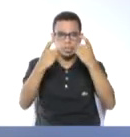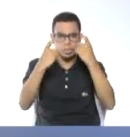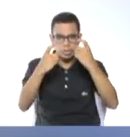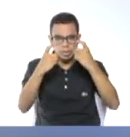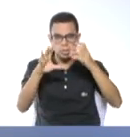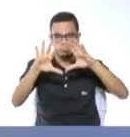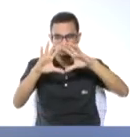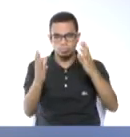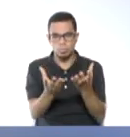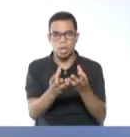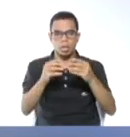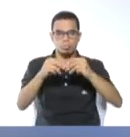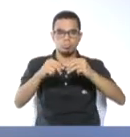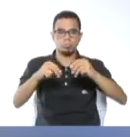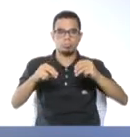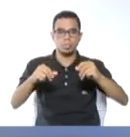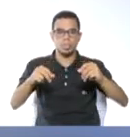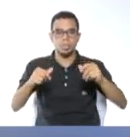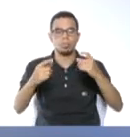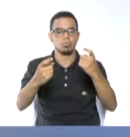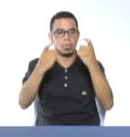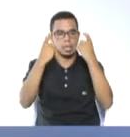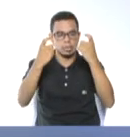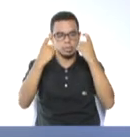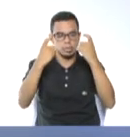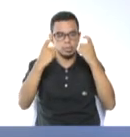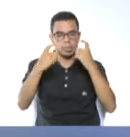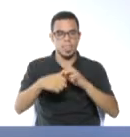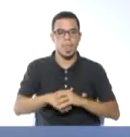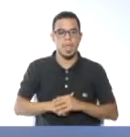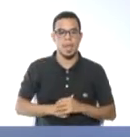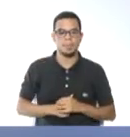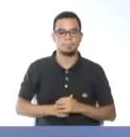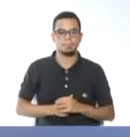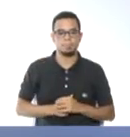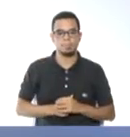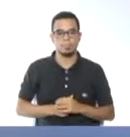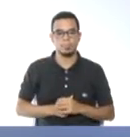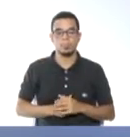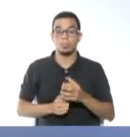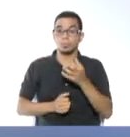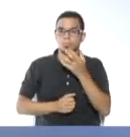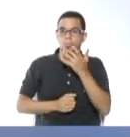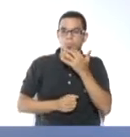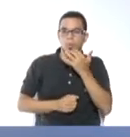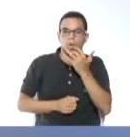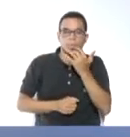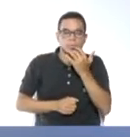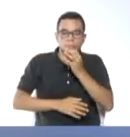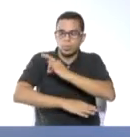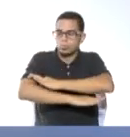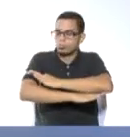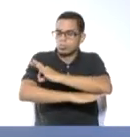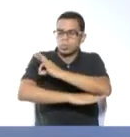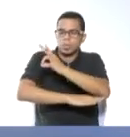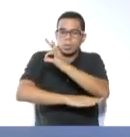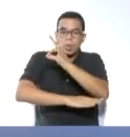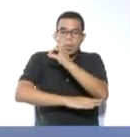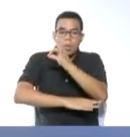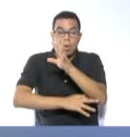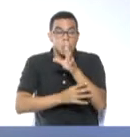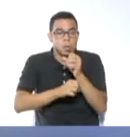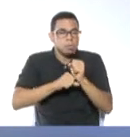mostrando solamente el amanecer. Solamente ver la orquesta cuando escuchamos el amanecer, esa es una orquesta genial,